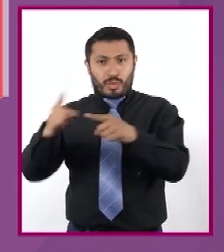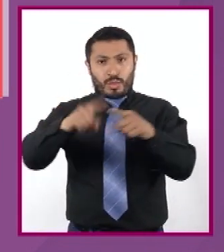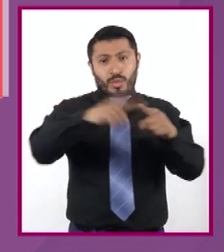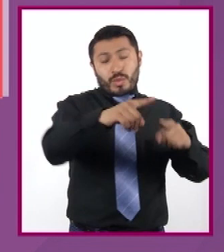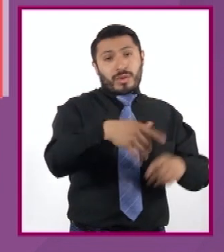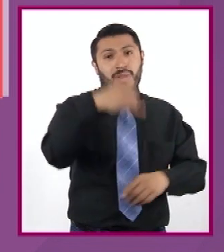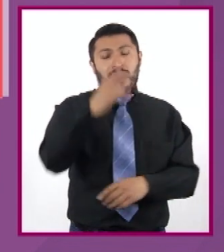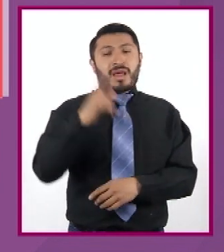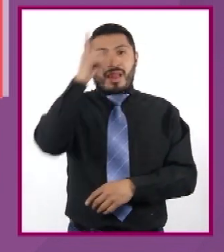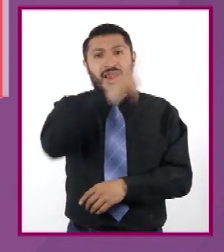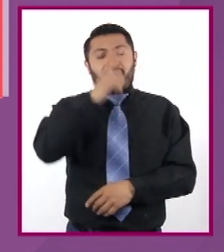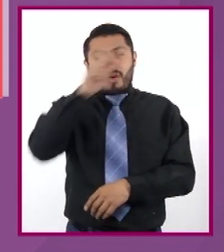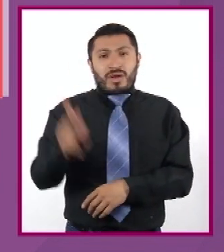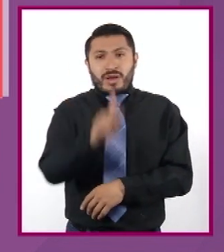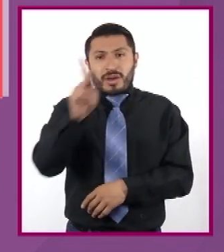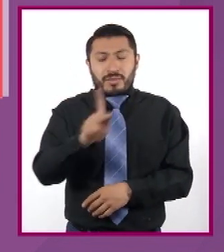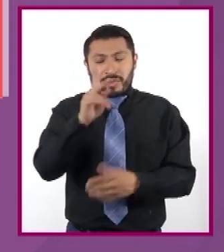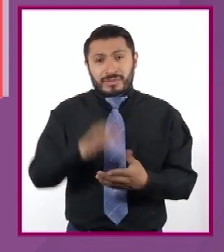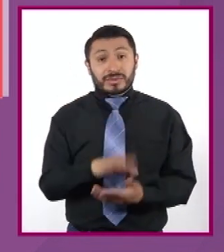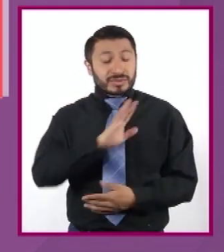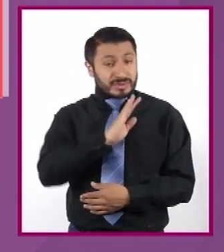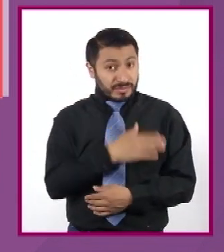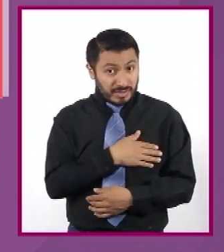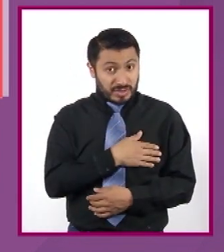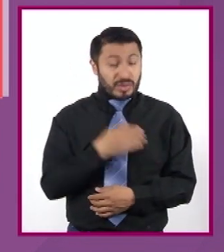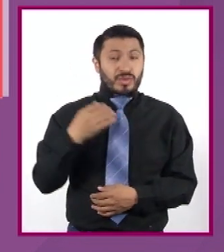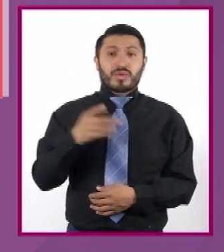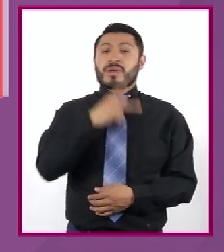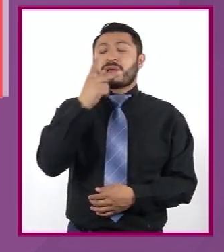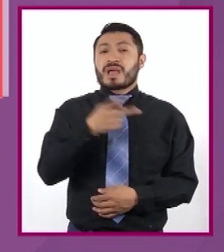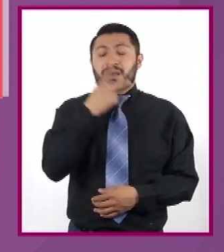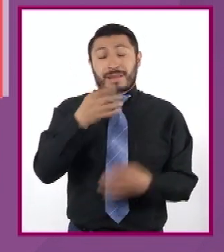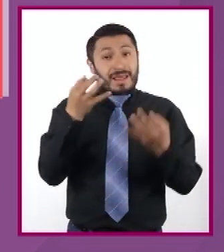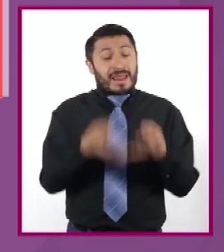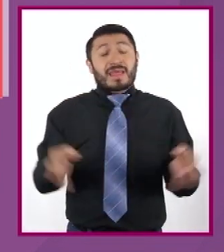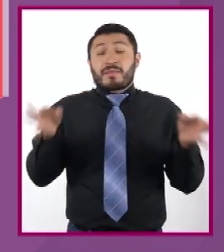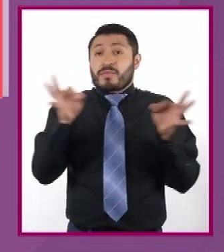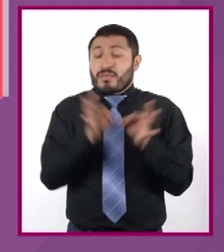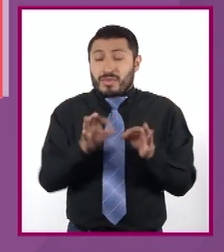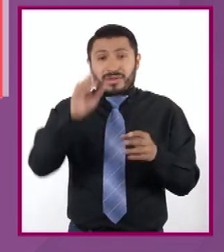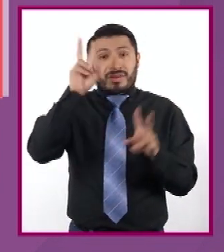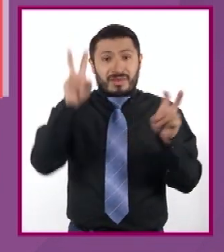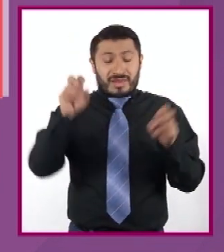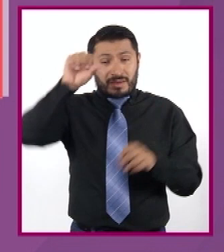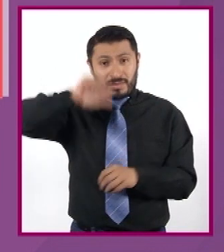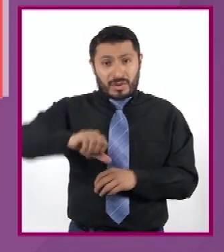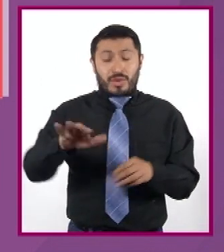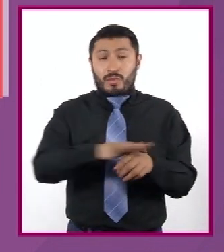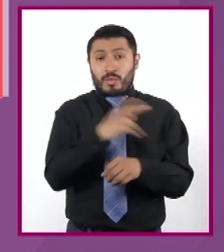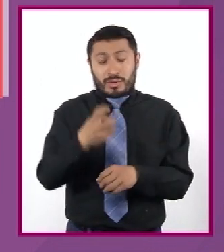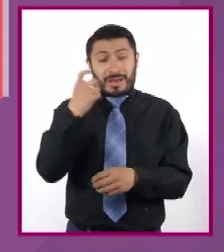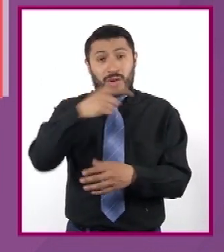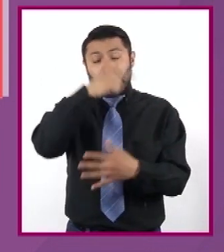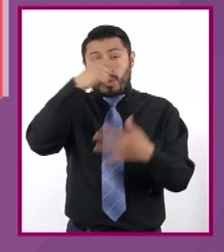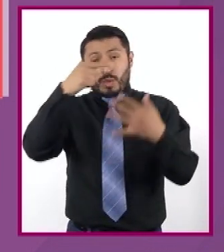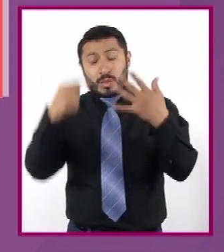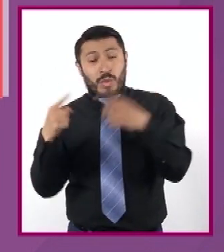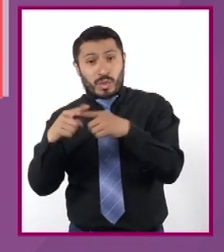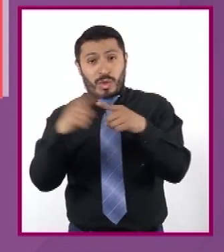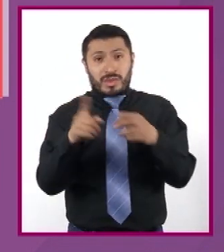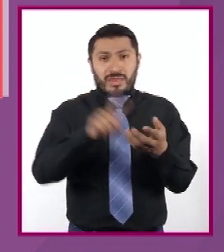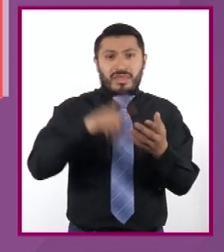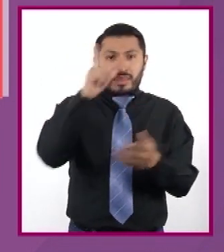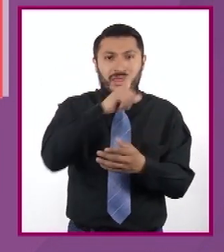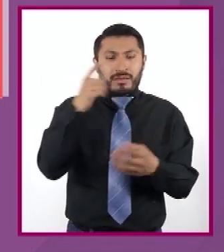pueblos hispanohablantes. Es un tema de suma importancia en la actualidad, ya que esa diversidad en el lenguaje es también